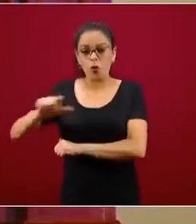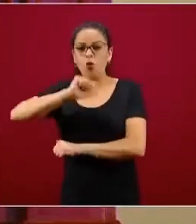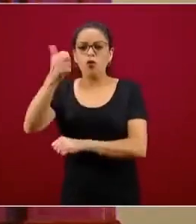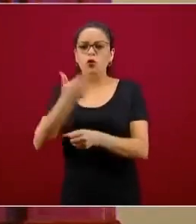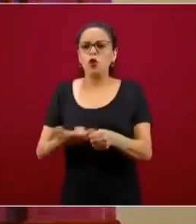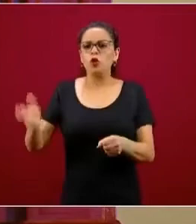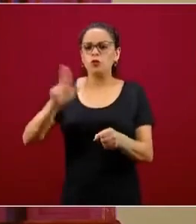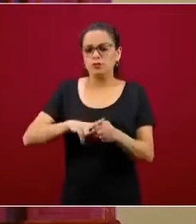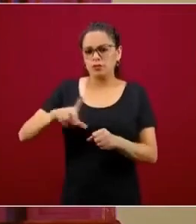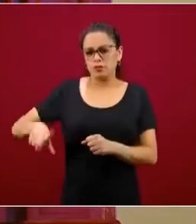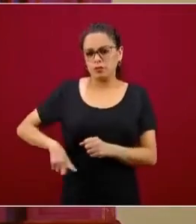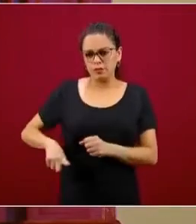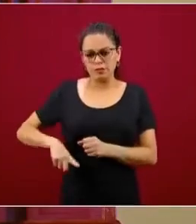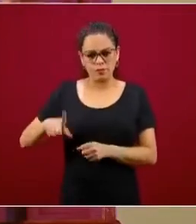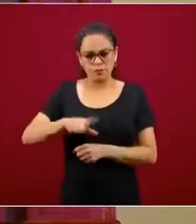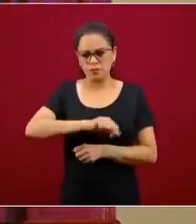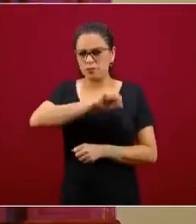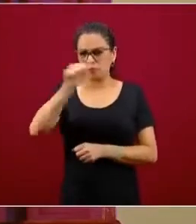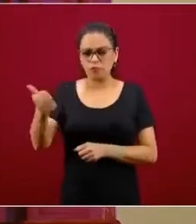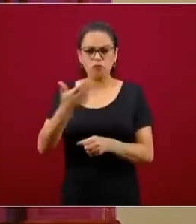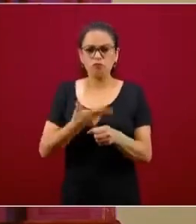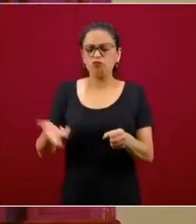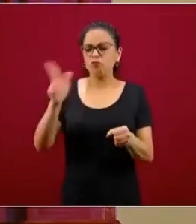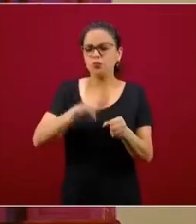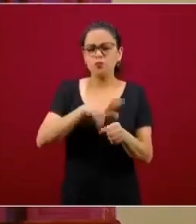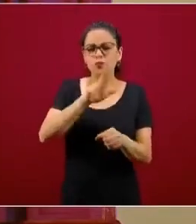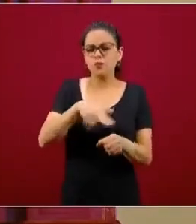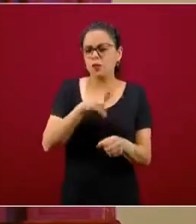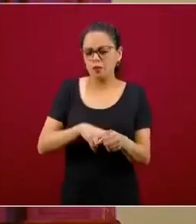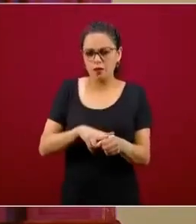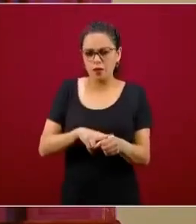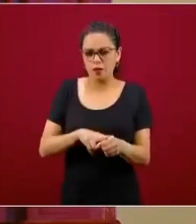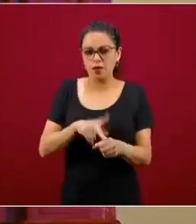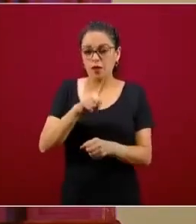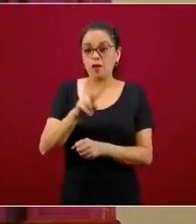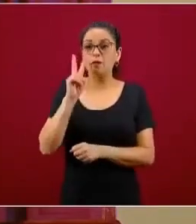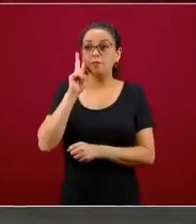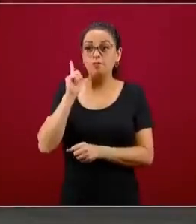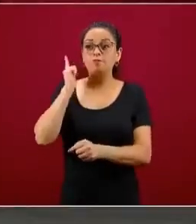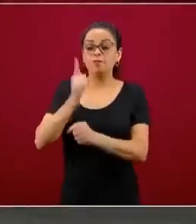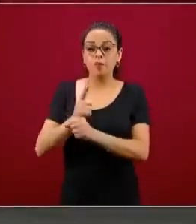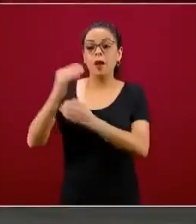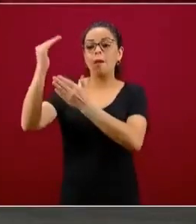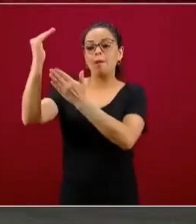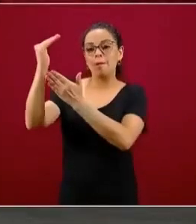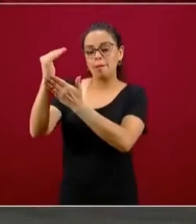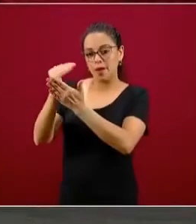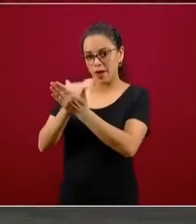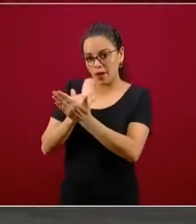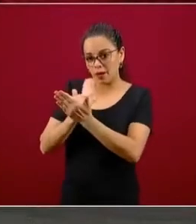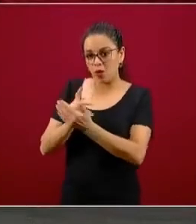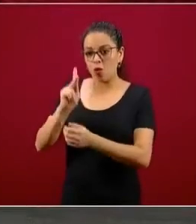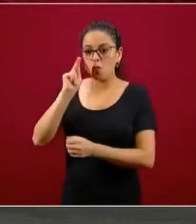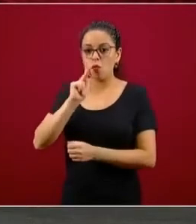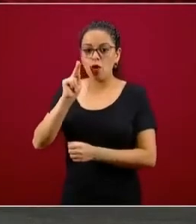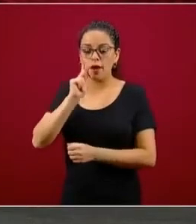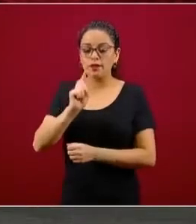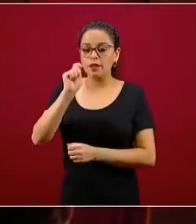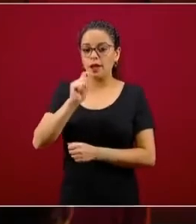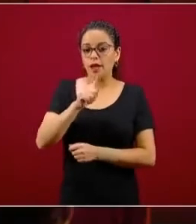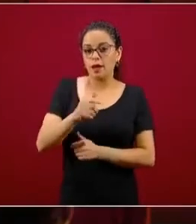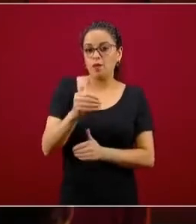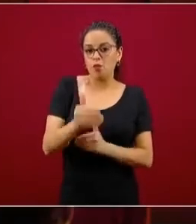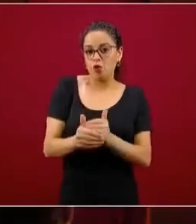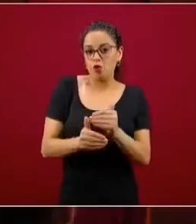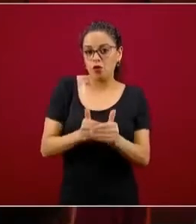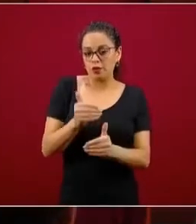que no son labs, que son solamente hospitales. Podemos ver que es mucho menor la cantidad de muestras procesadas, normalmente se